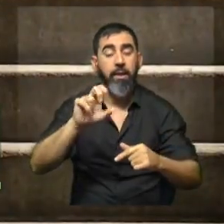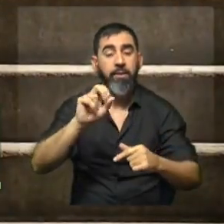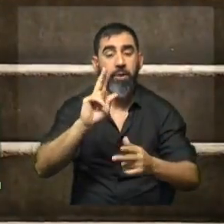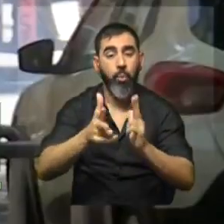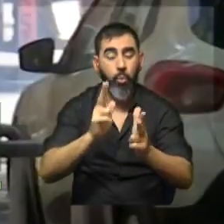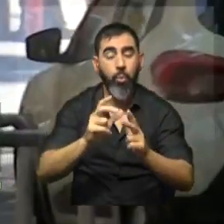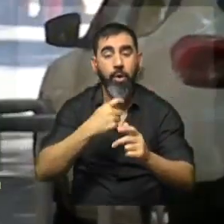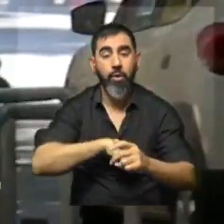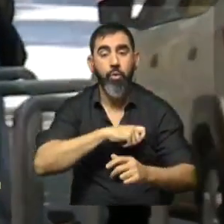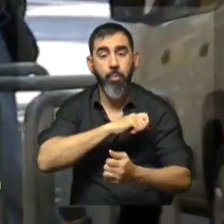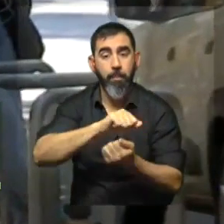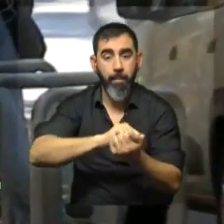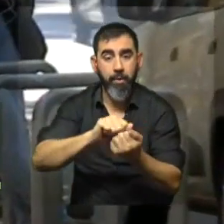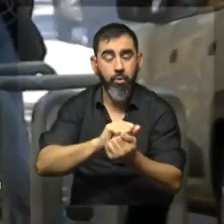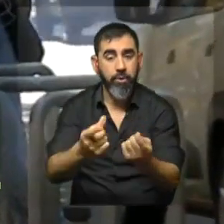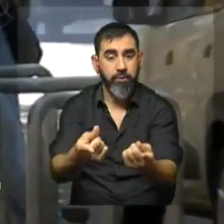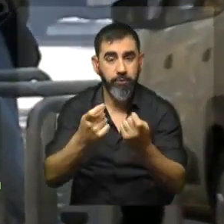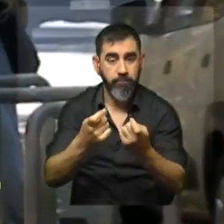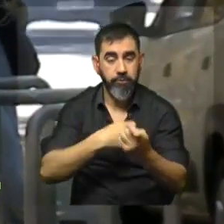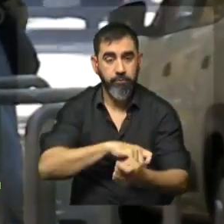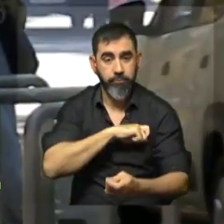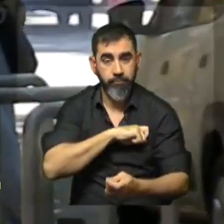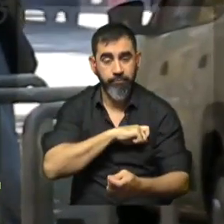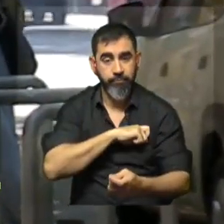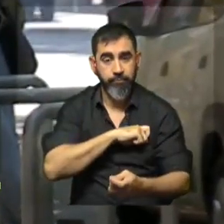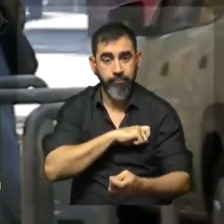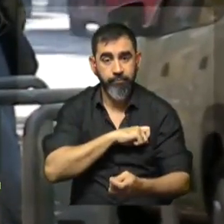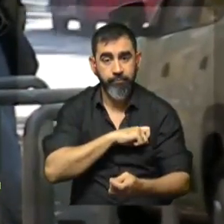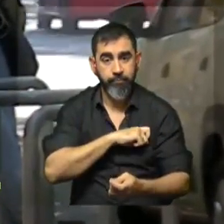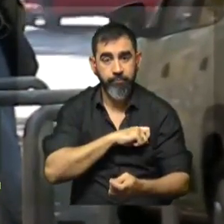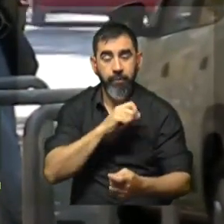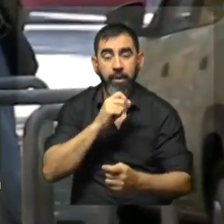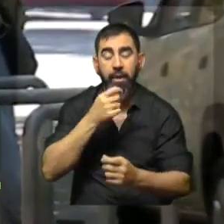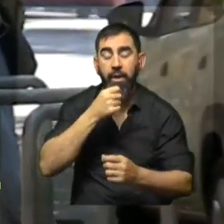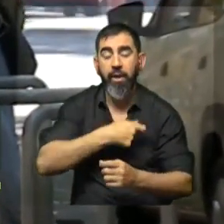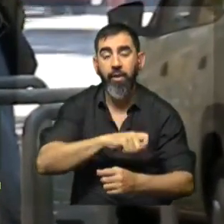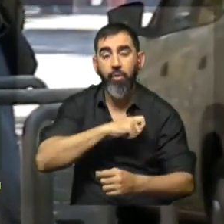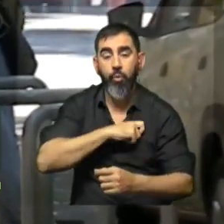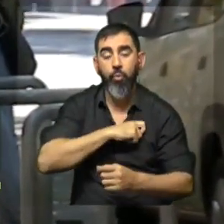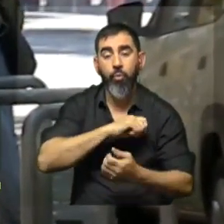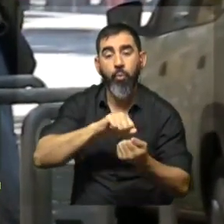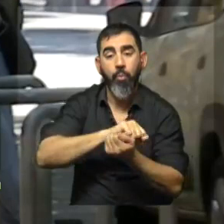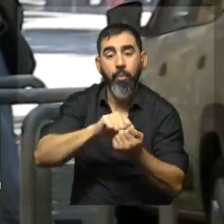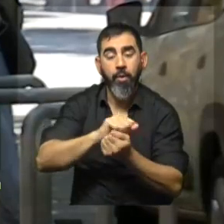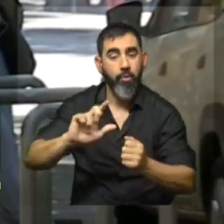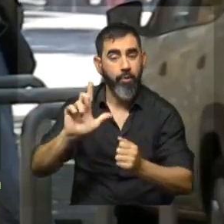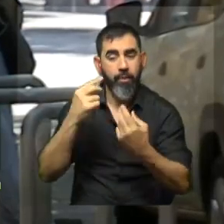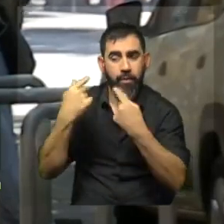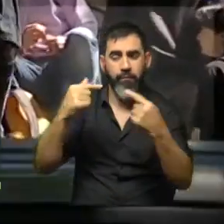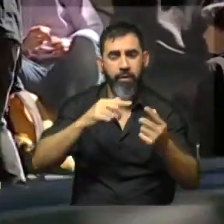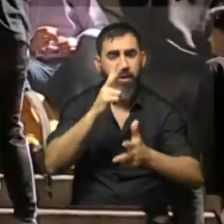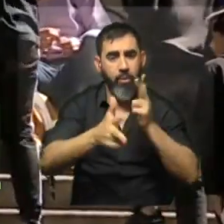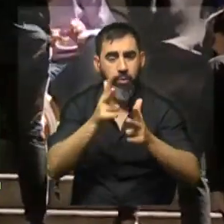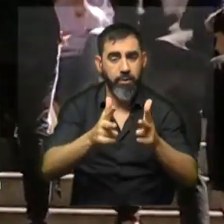idioma español, cosas necesarias, ya que su idioma materno no es el idioma español. Y es un idioma totalmente distinto y eso